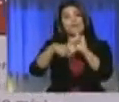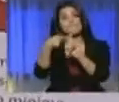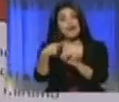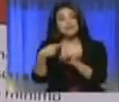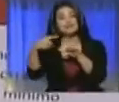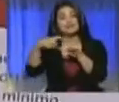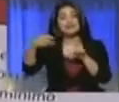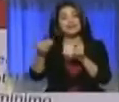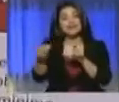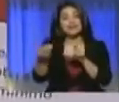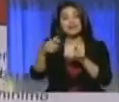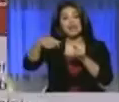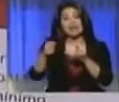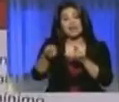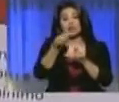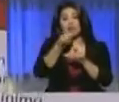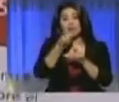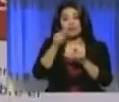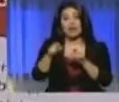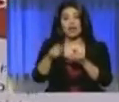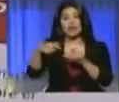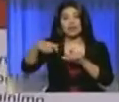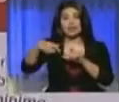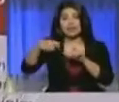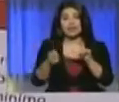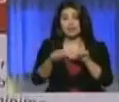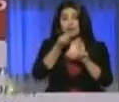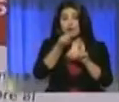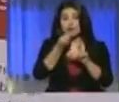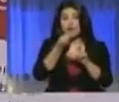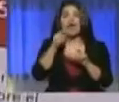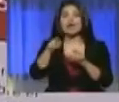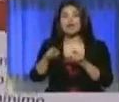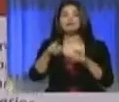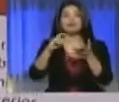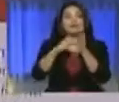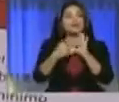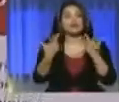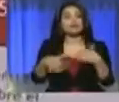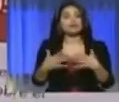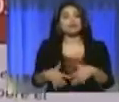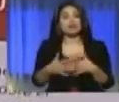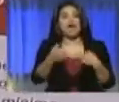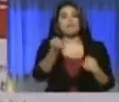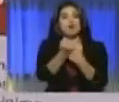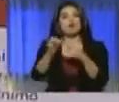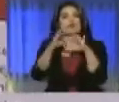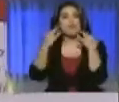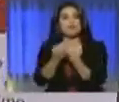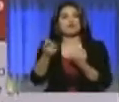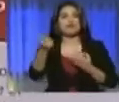el cestatique, gran instrumento de la batalla contra la guerra económica, contra la mujer, y contra la familia venezolana,